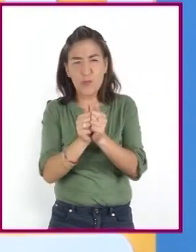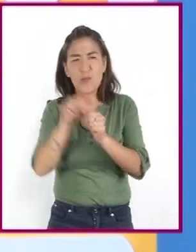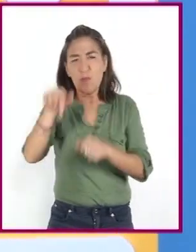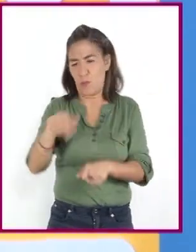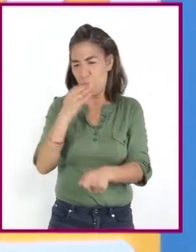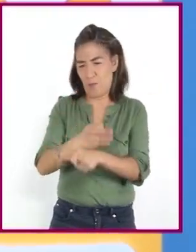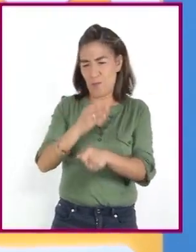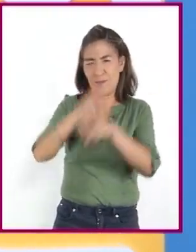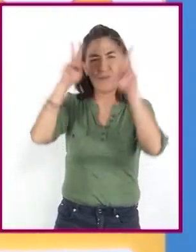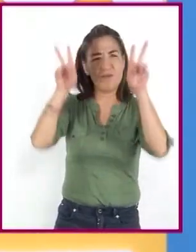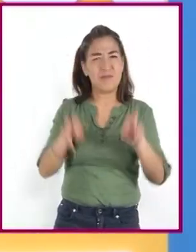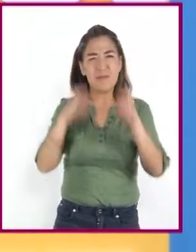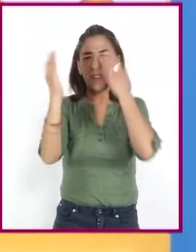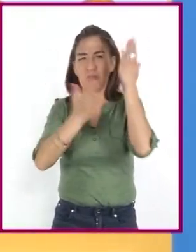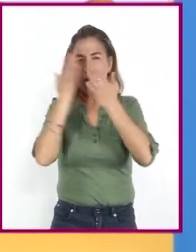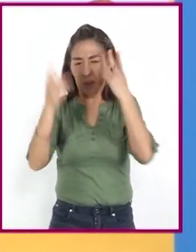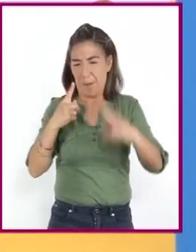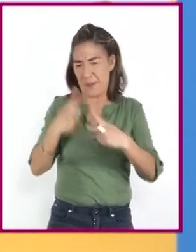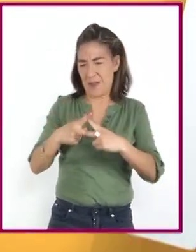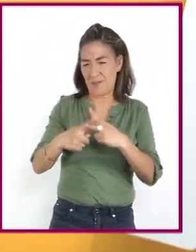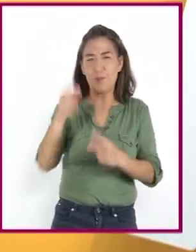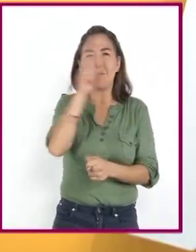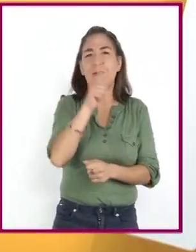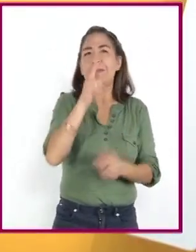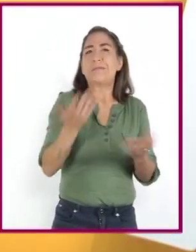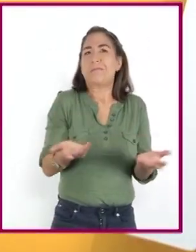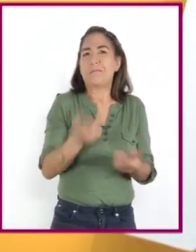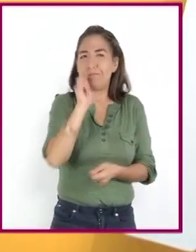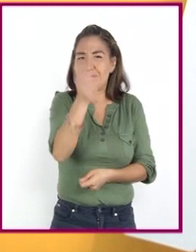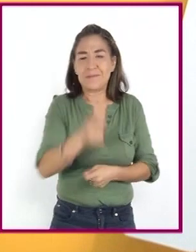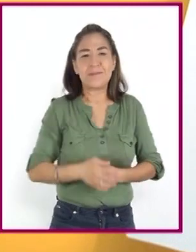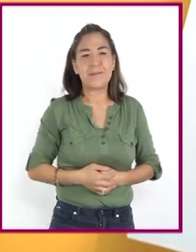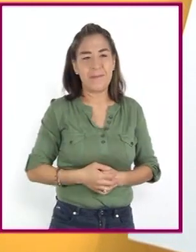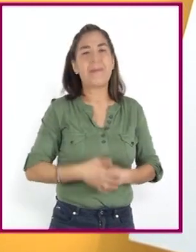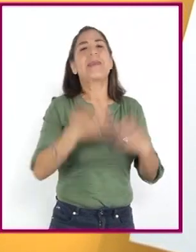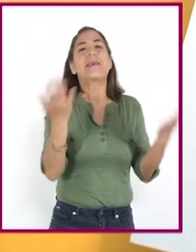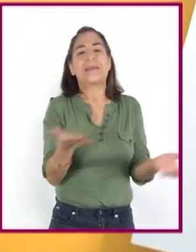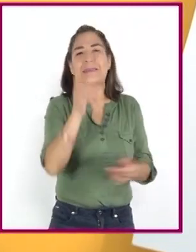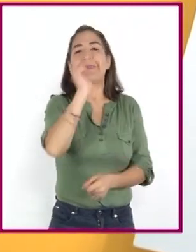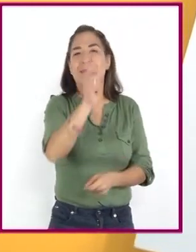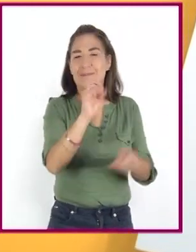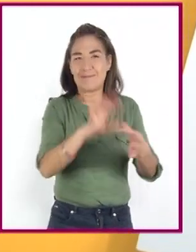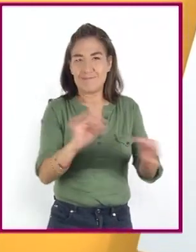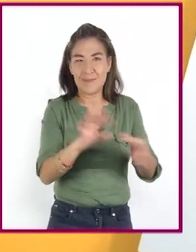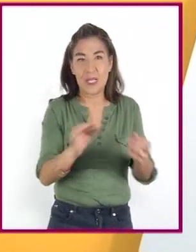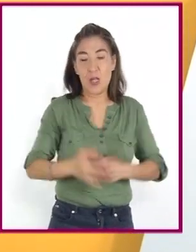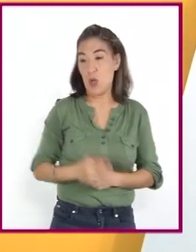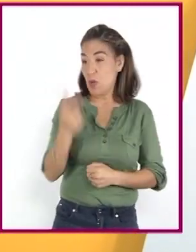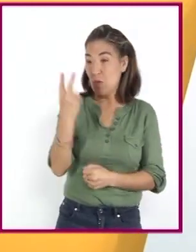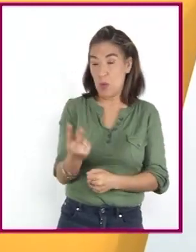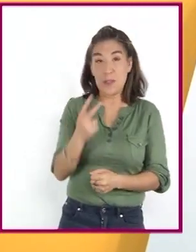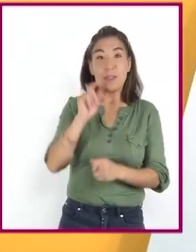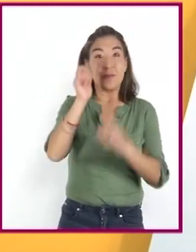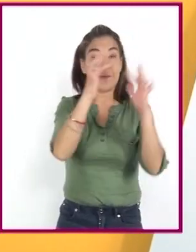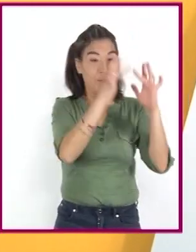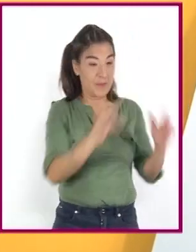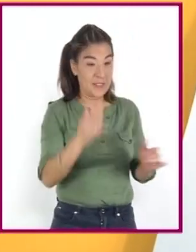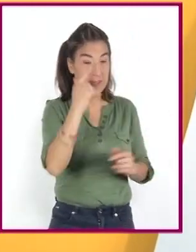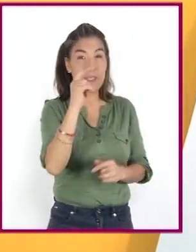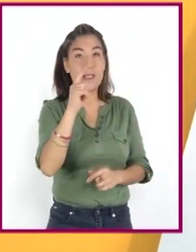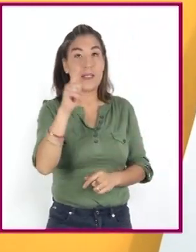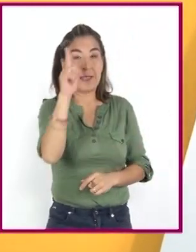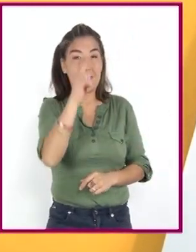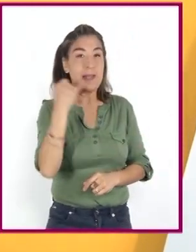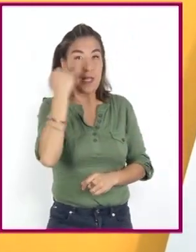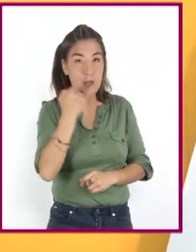que estudiaremos? Utilizar el lenguaje algebraico. Ah, pues que ambos utilizan símbolos o signos,